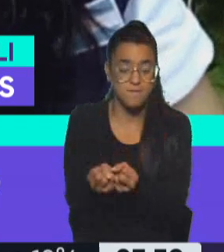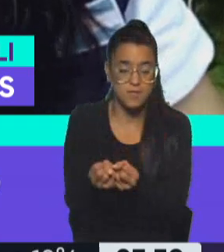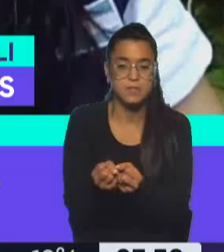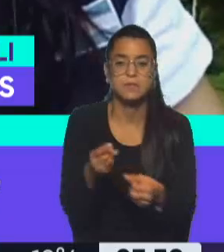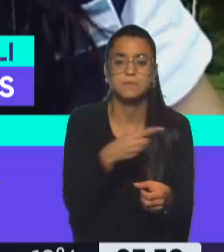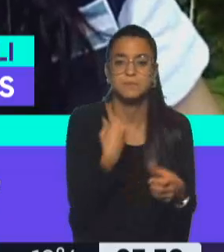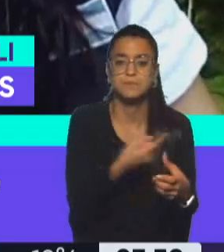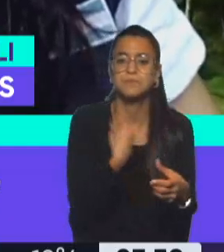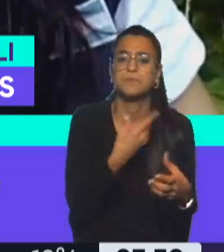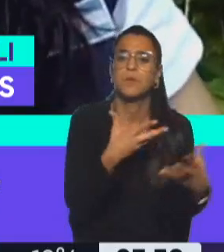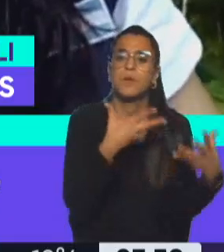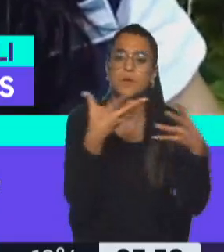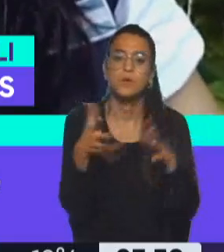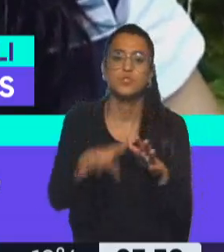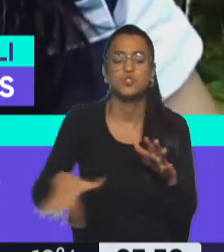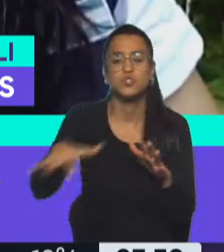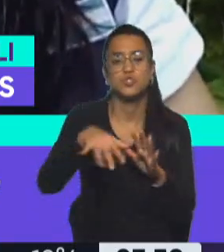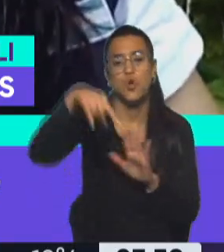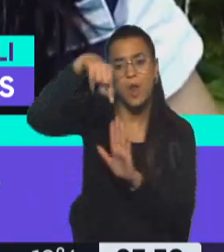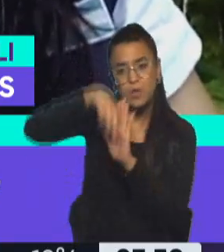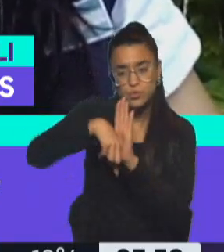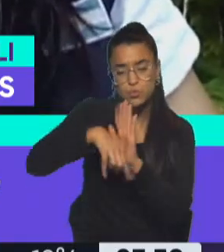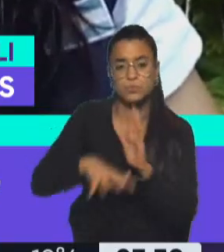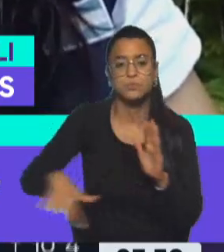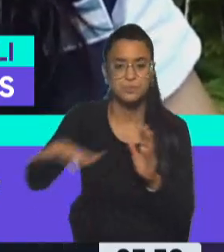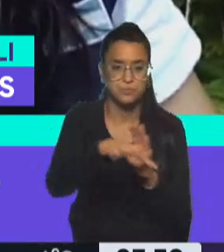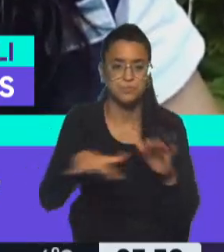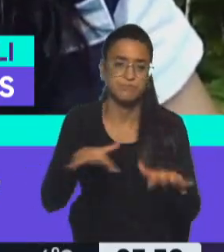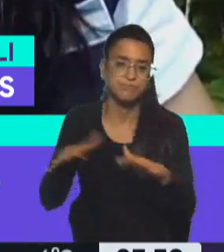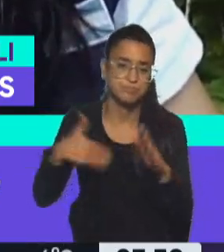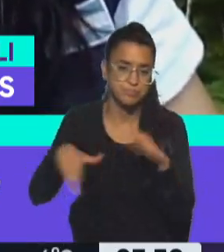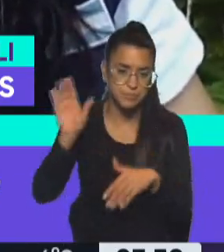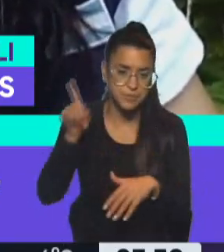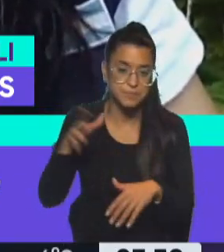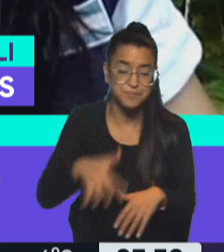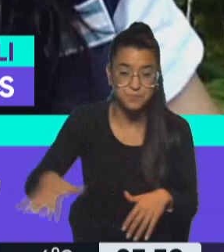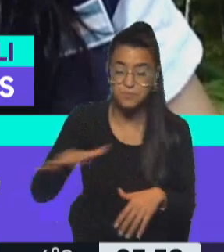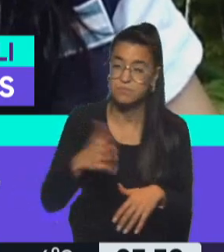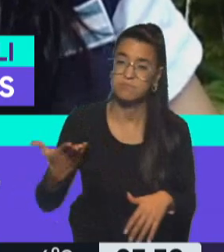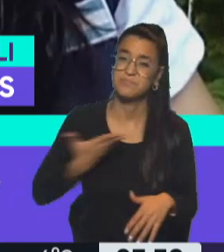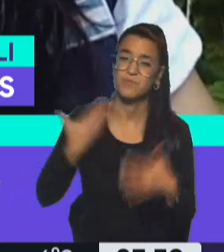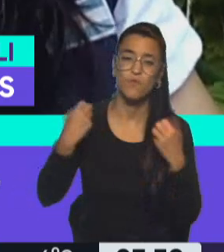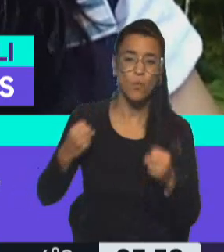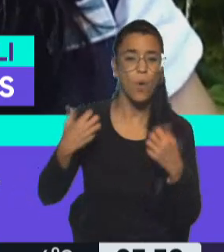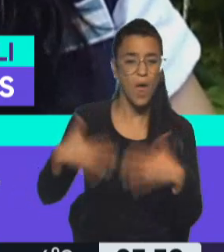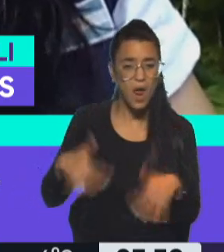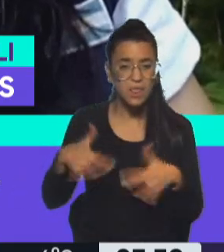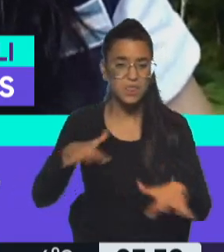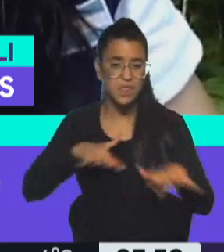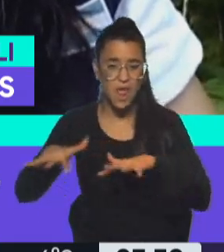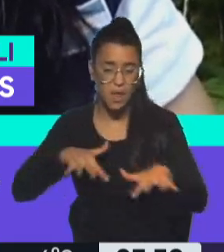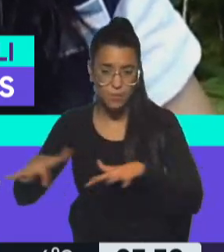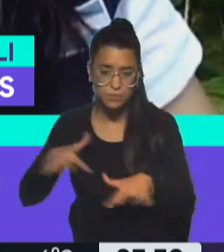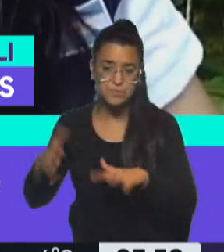nos trasladamos a la zona sur, que es la región del epicentro, ¿no? Y es una región que fue muy golpeada por el terremoto,